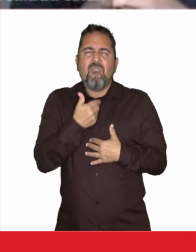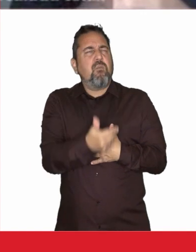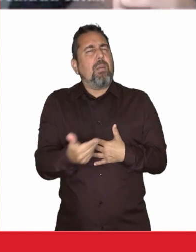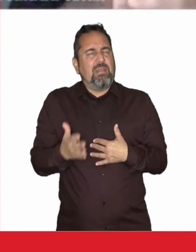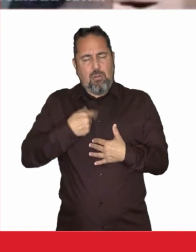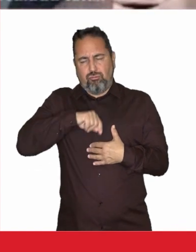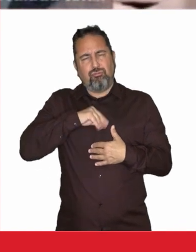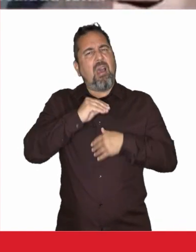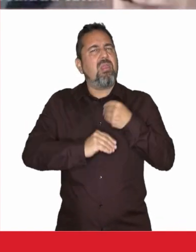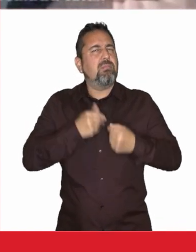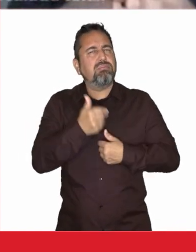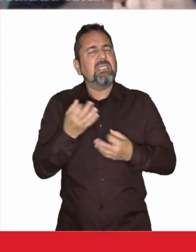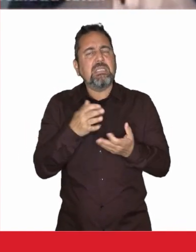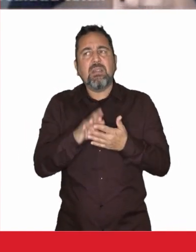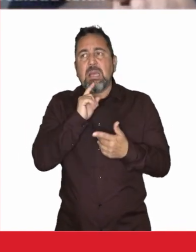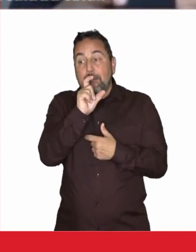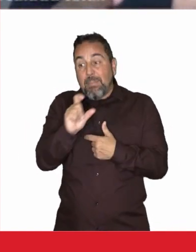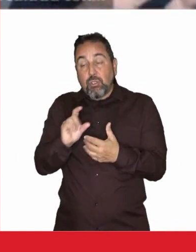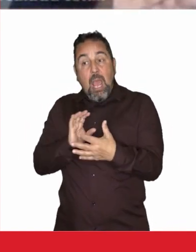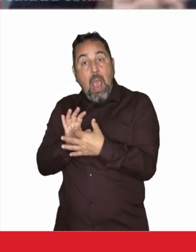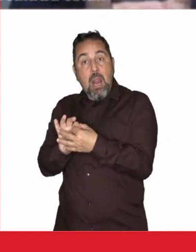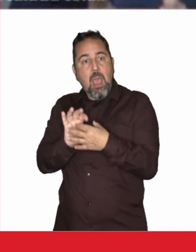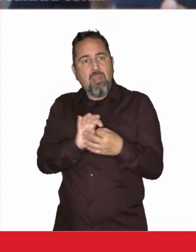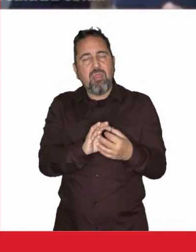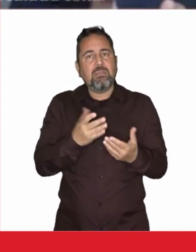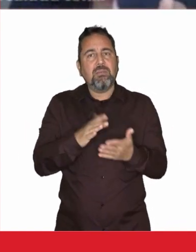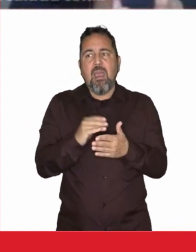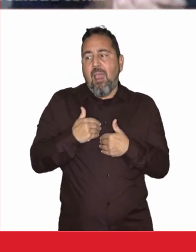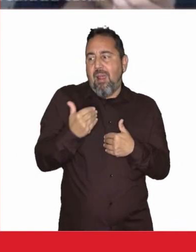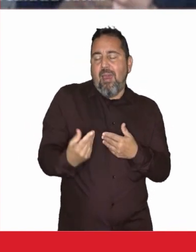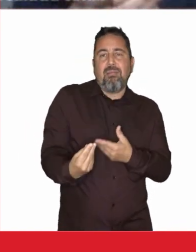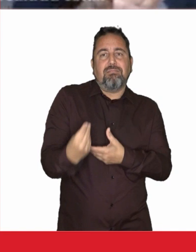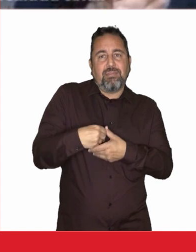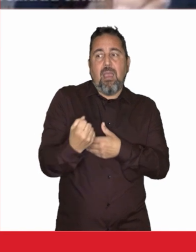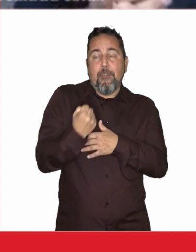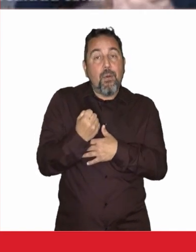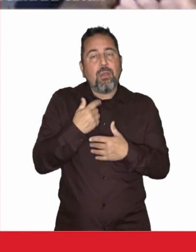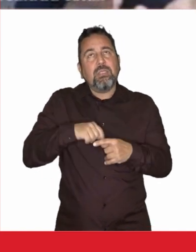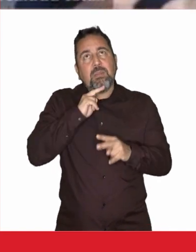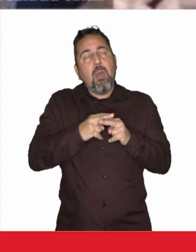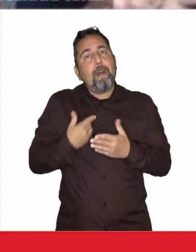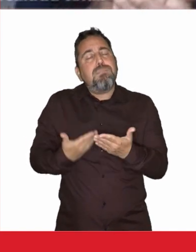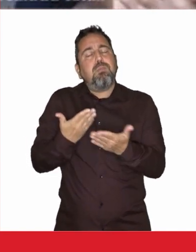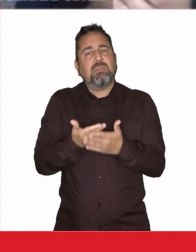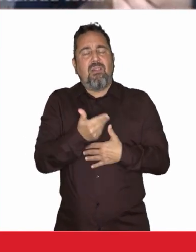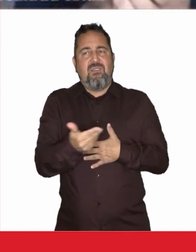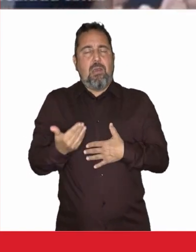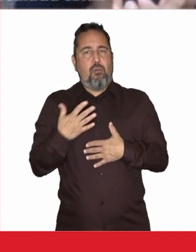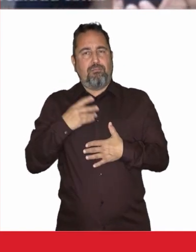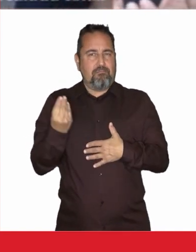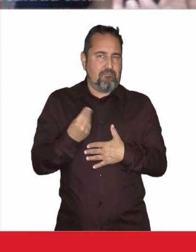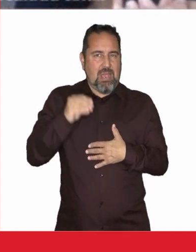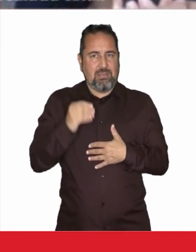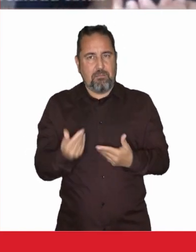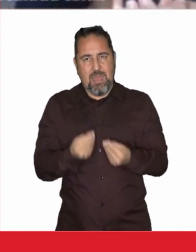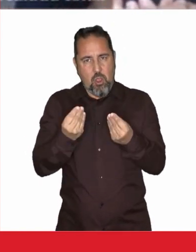manera, lo que fundamentalmente hacemos es buscar personas y alianzas que se colocan a nuestro lado para incrementar nuestra propuesta de